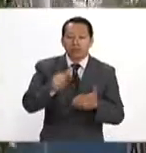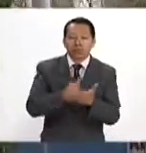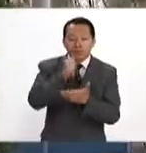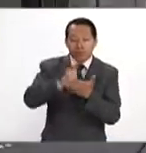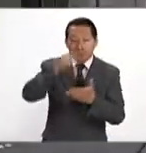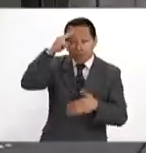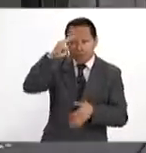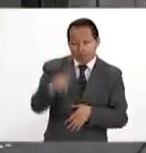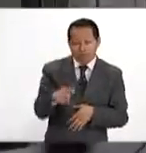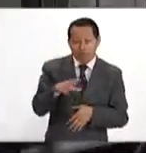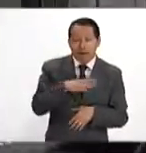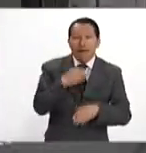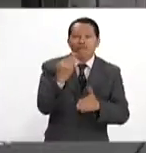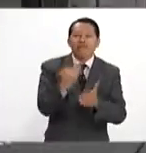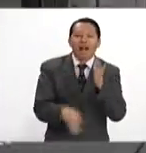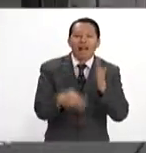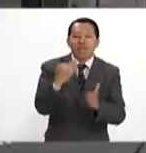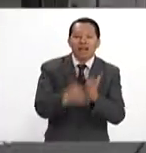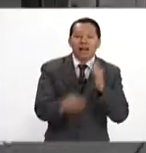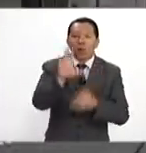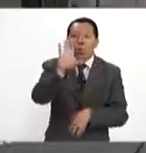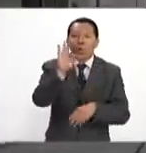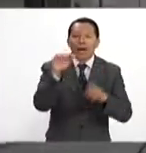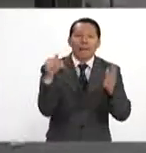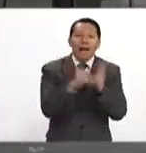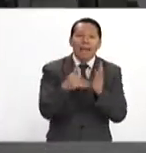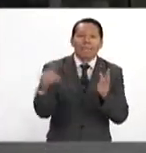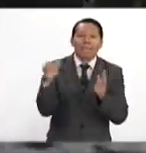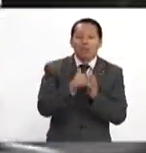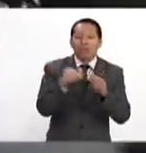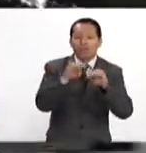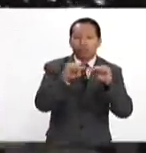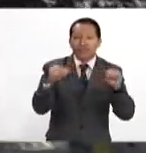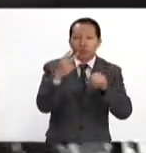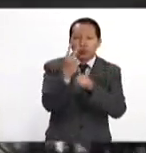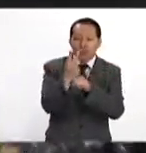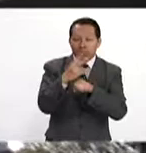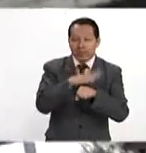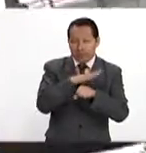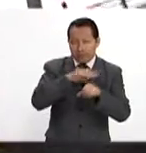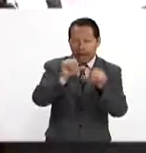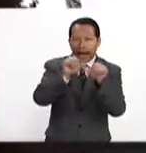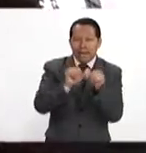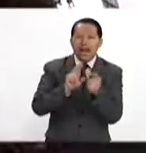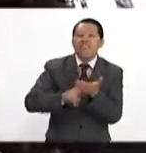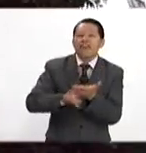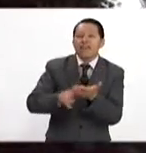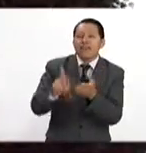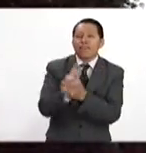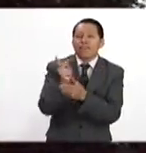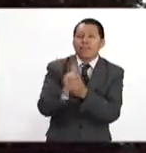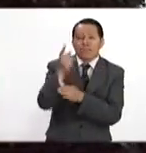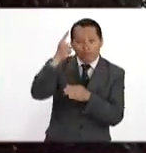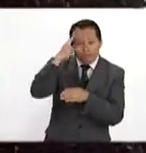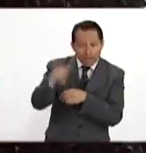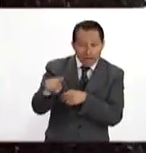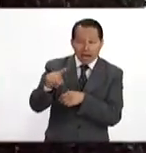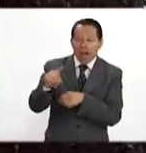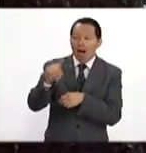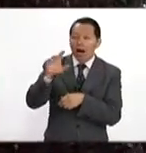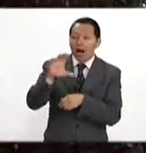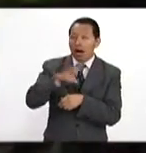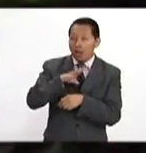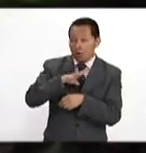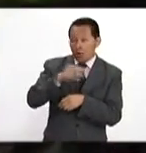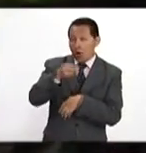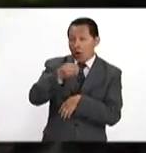México hacen falta más de 40 millones de metros cuadrados de áreas verdes para cumplir con los parámetros recomendados por la